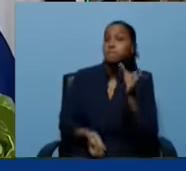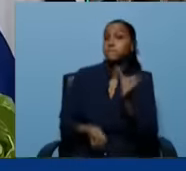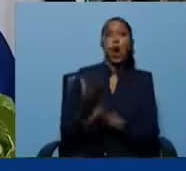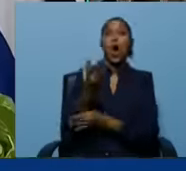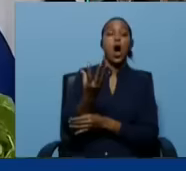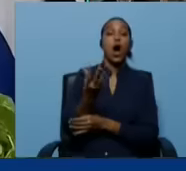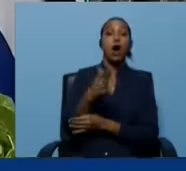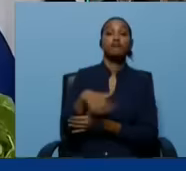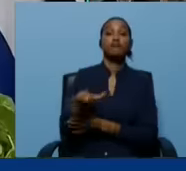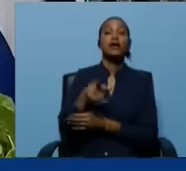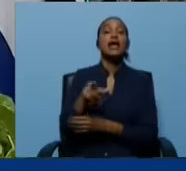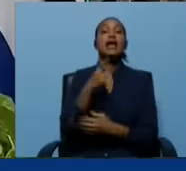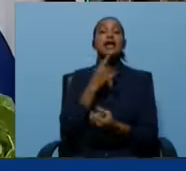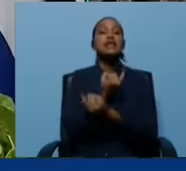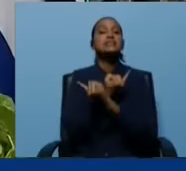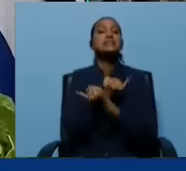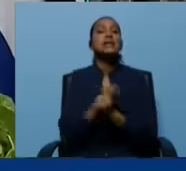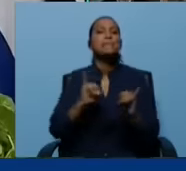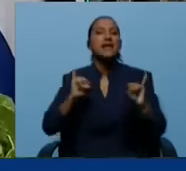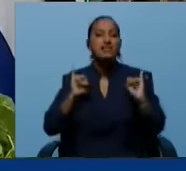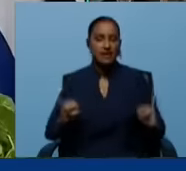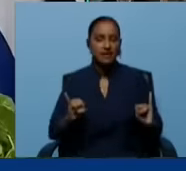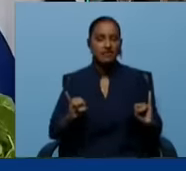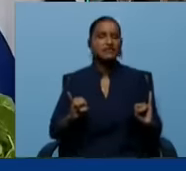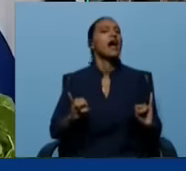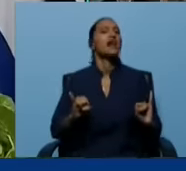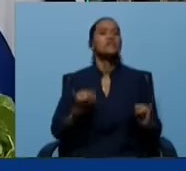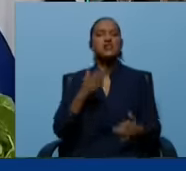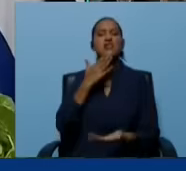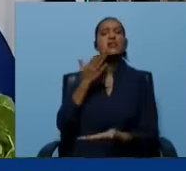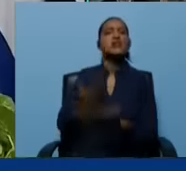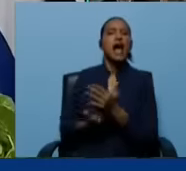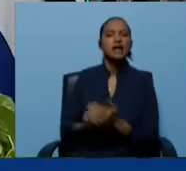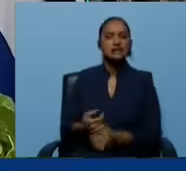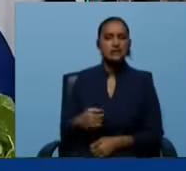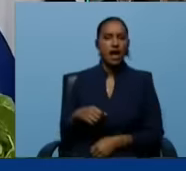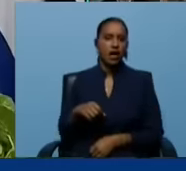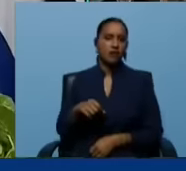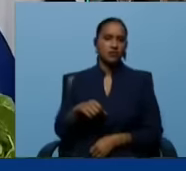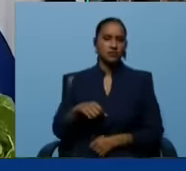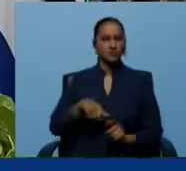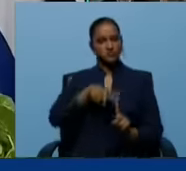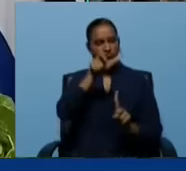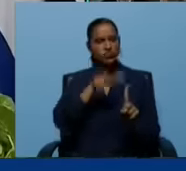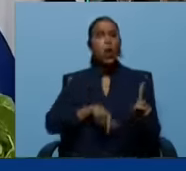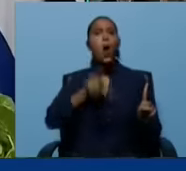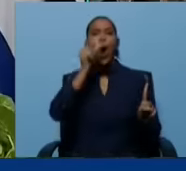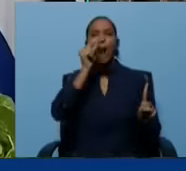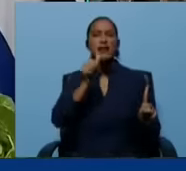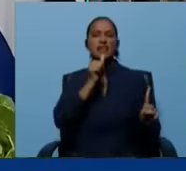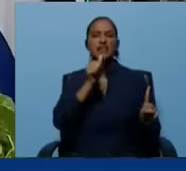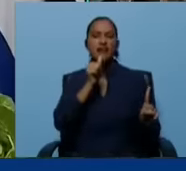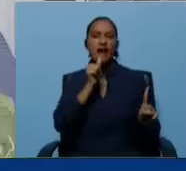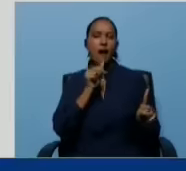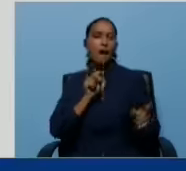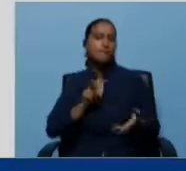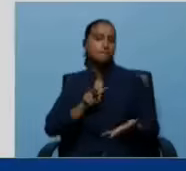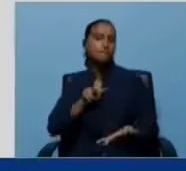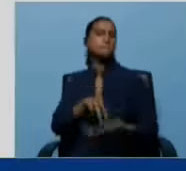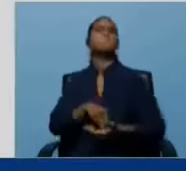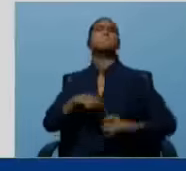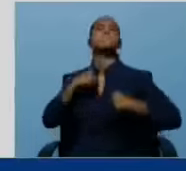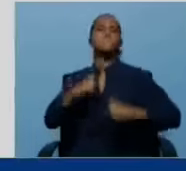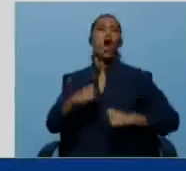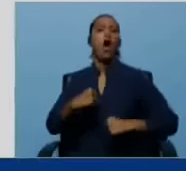al heroísmo, al patriotismo, al coraje de Bolívar, y